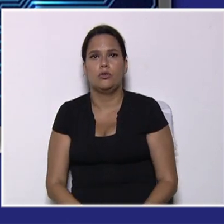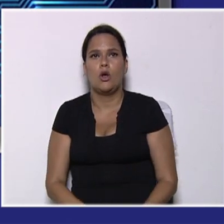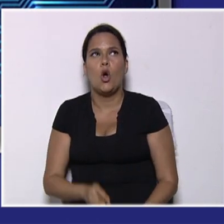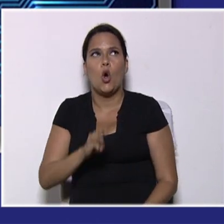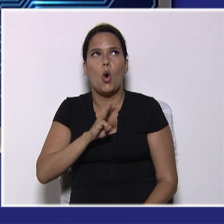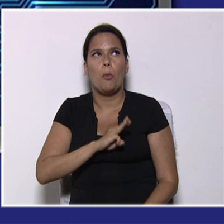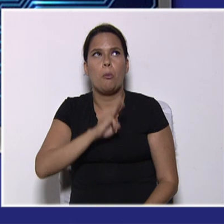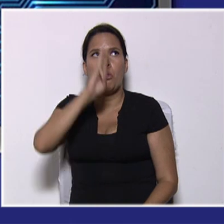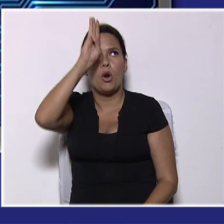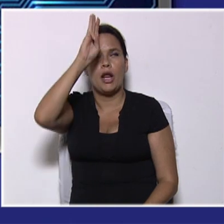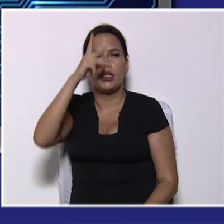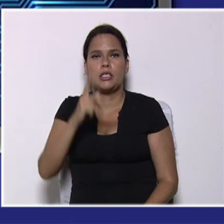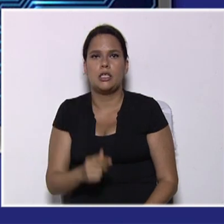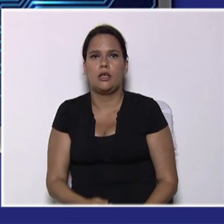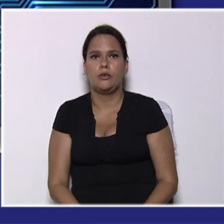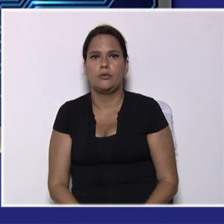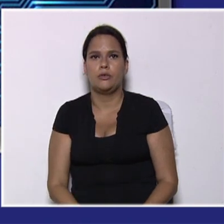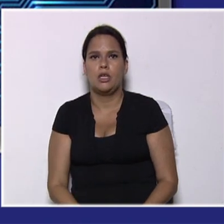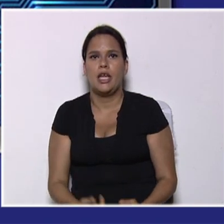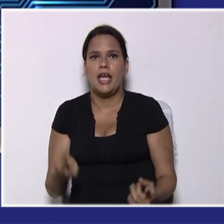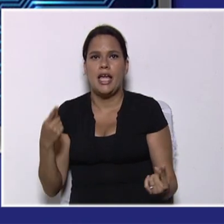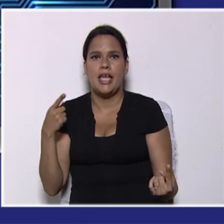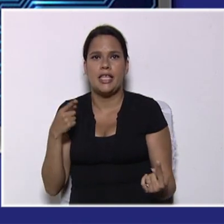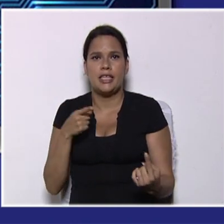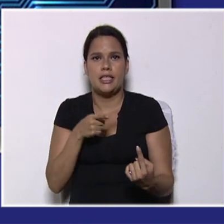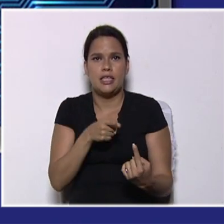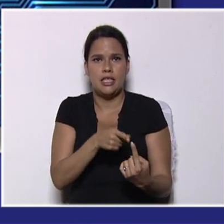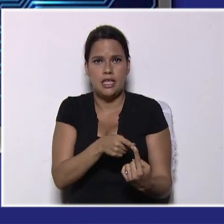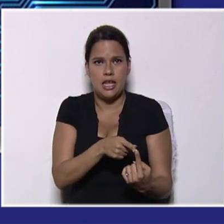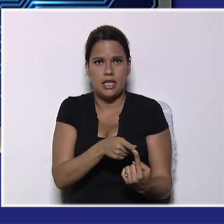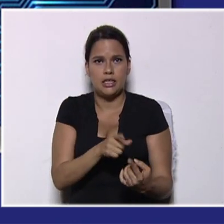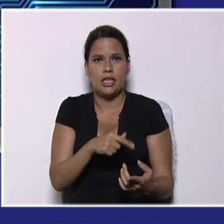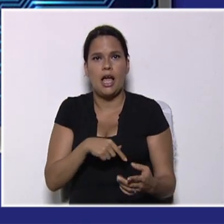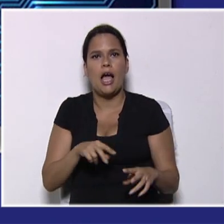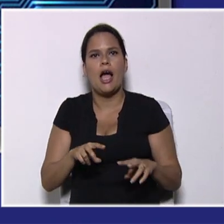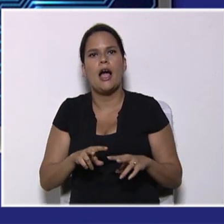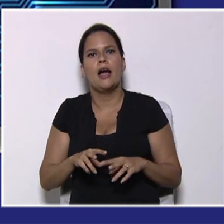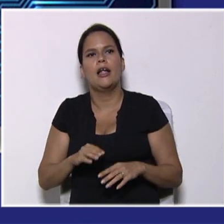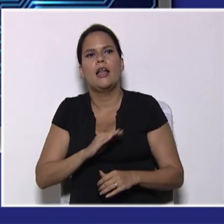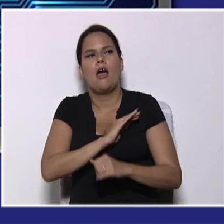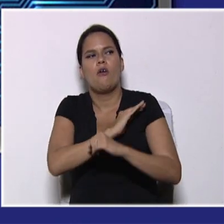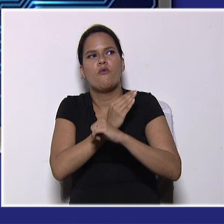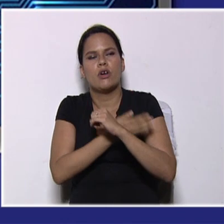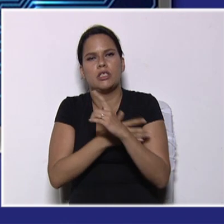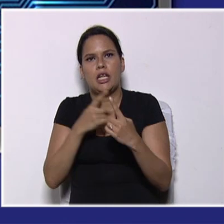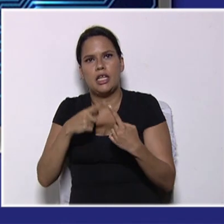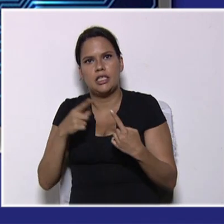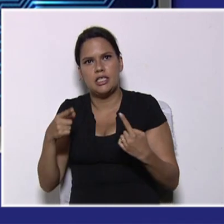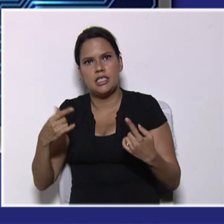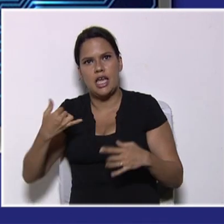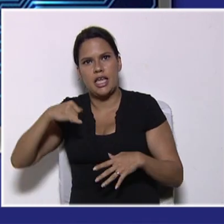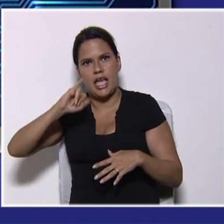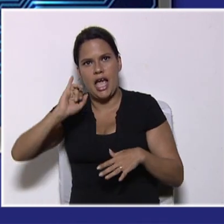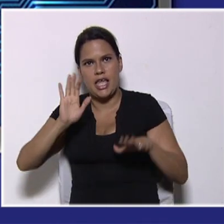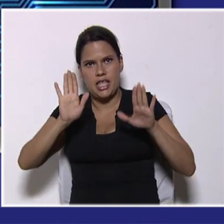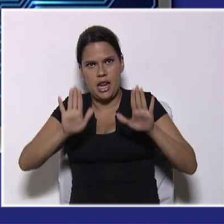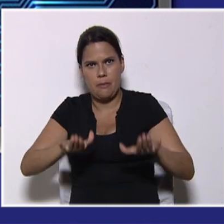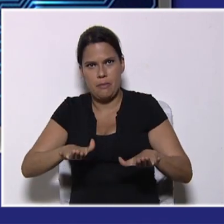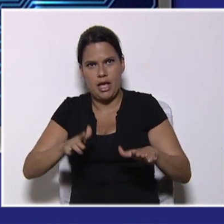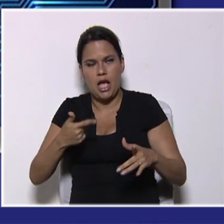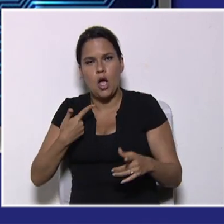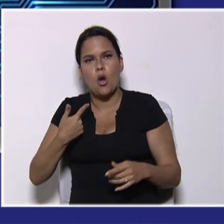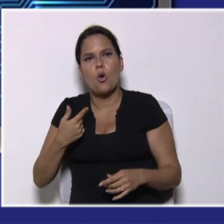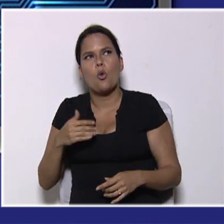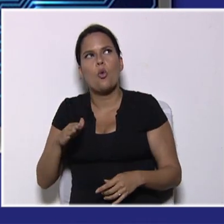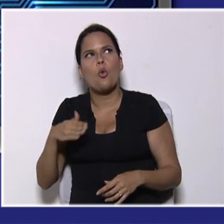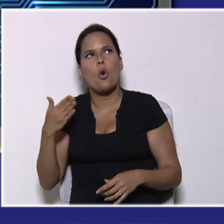La carga de un condensador es directamente proporcional al voltaje que existe entre las placas. Cuando un condensador